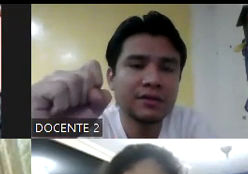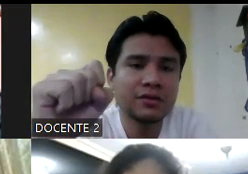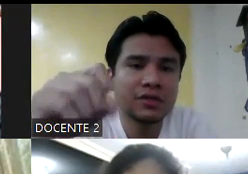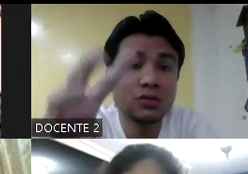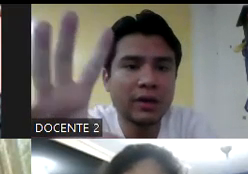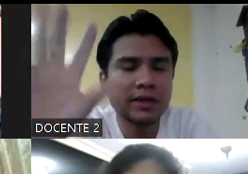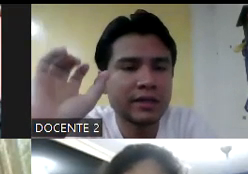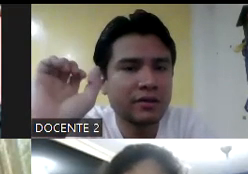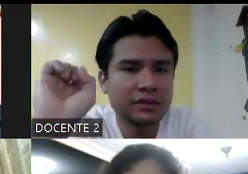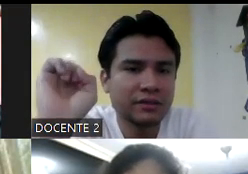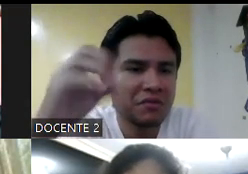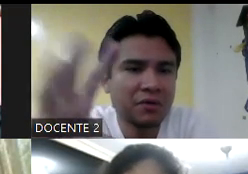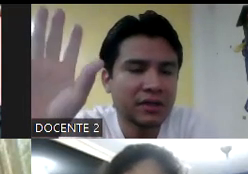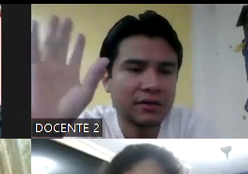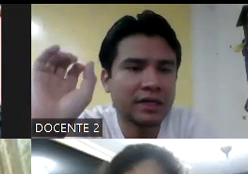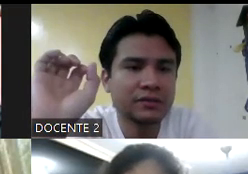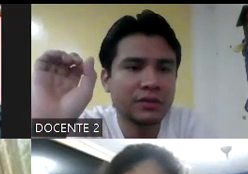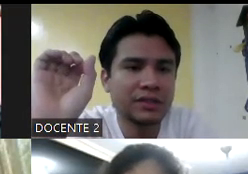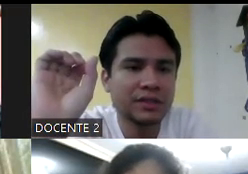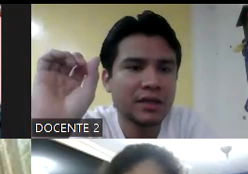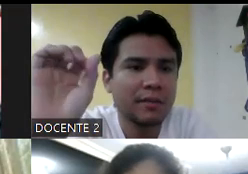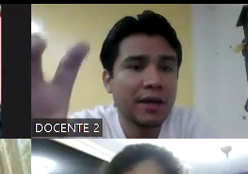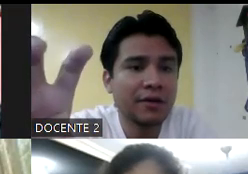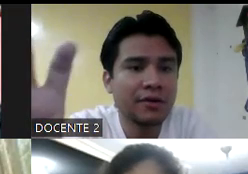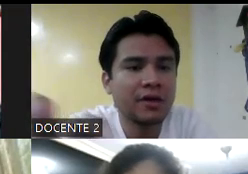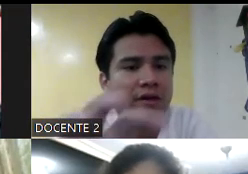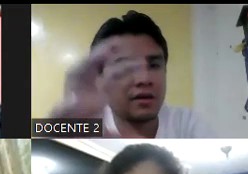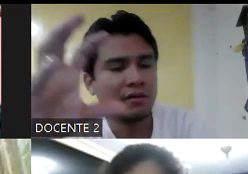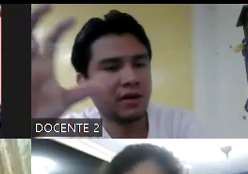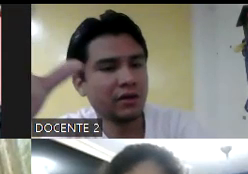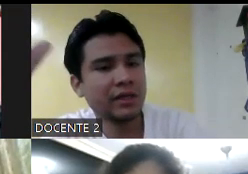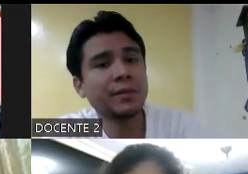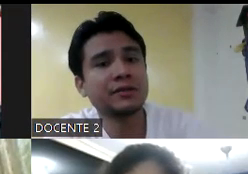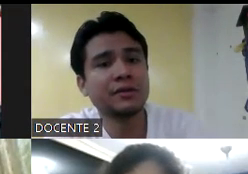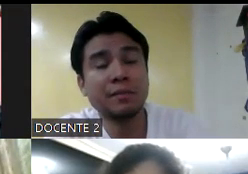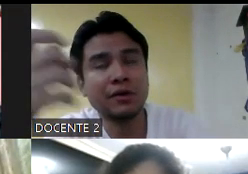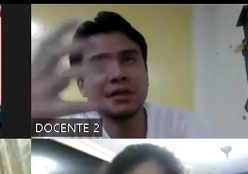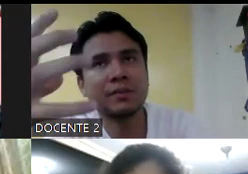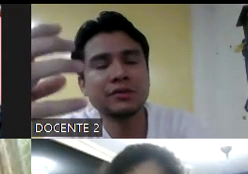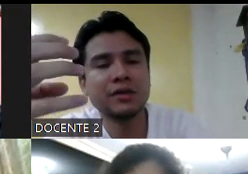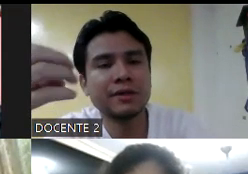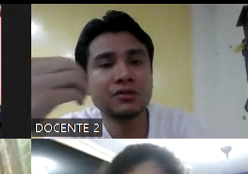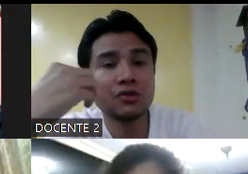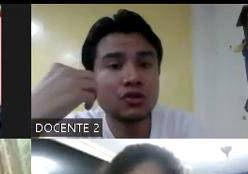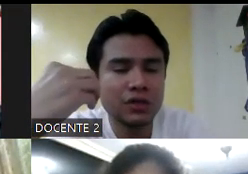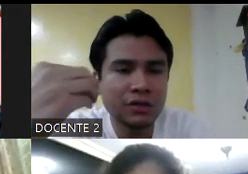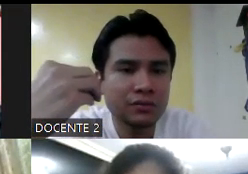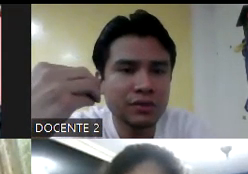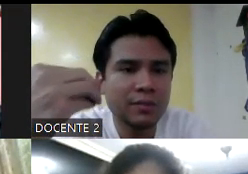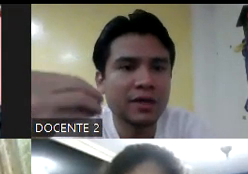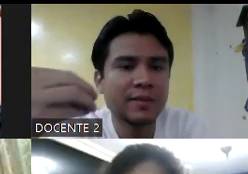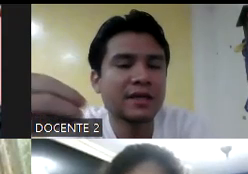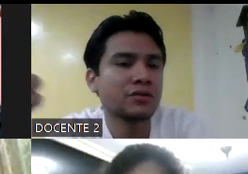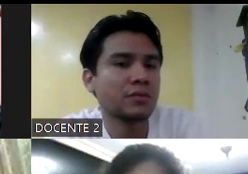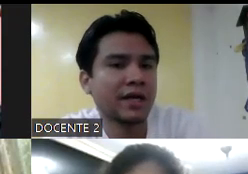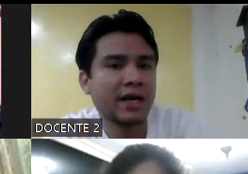alguien le debe haber dicho, estudia cualquier cosa, no importa, con que estudies. Pero El 90% de haber dicho, no, yo quiero